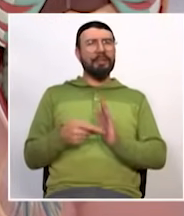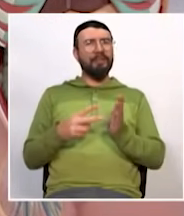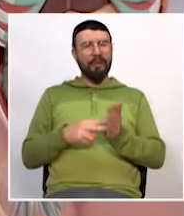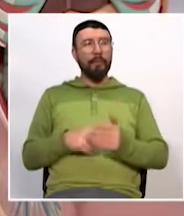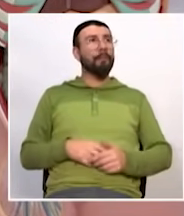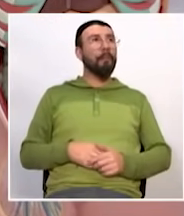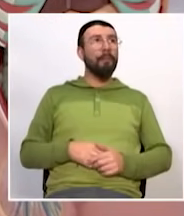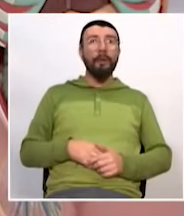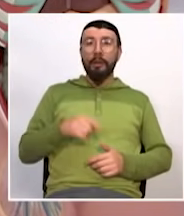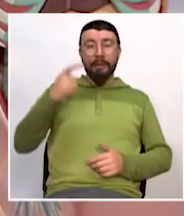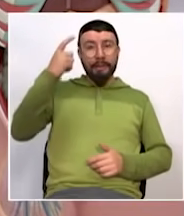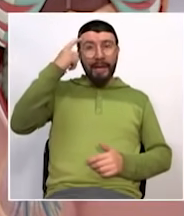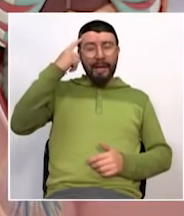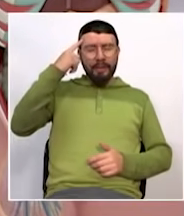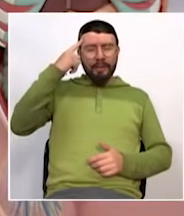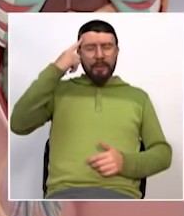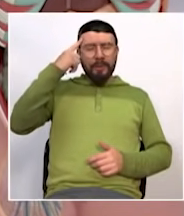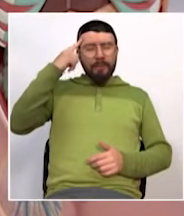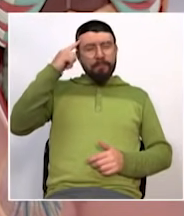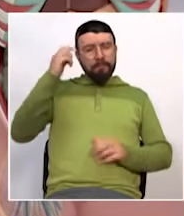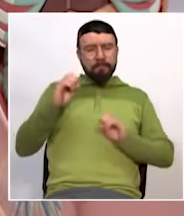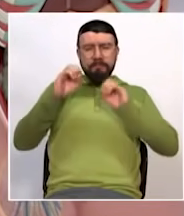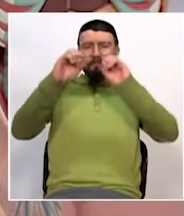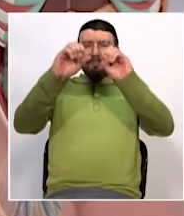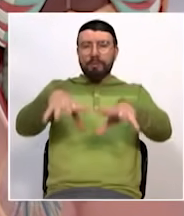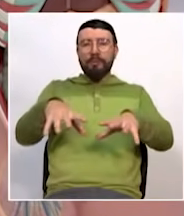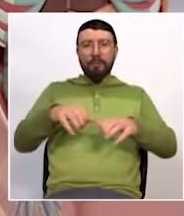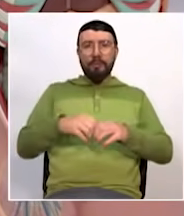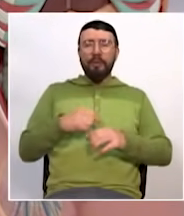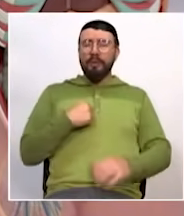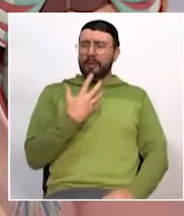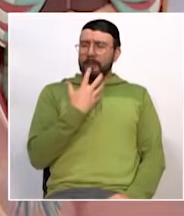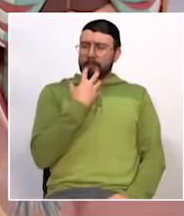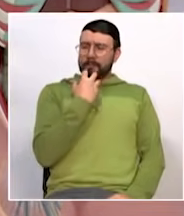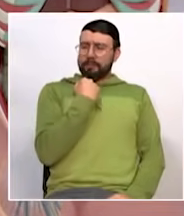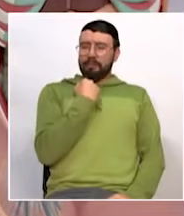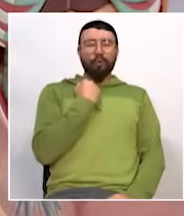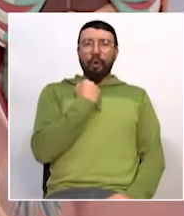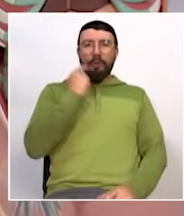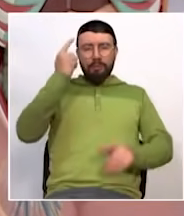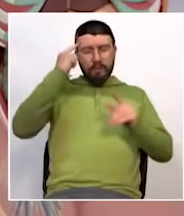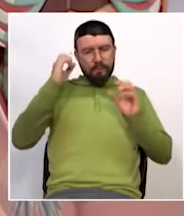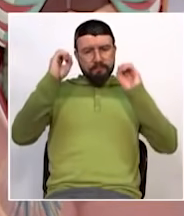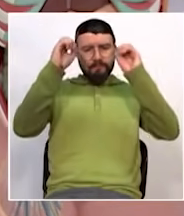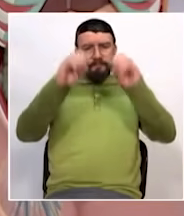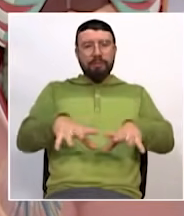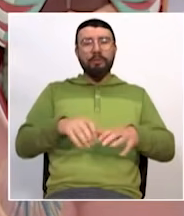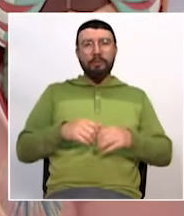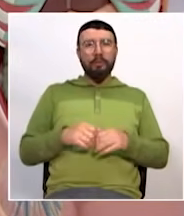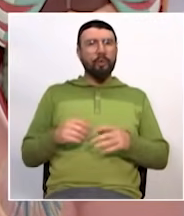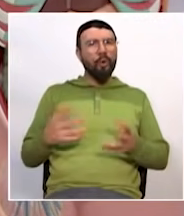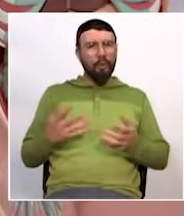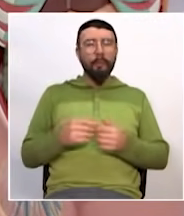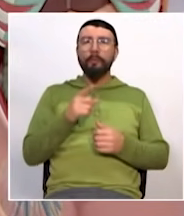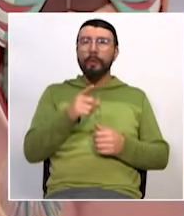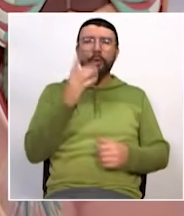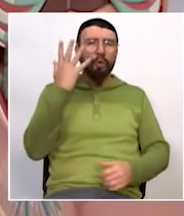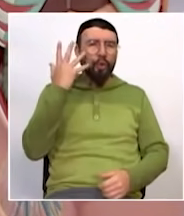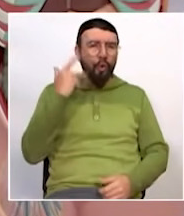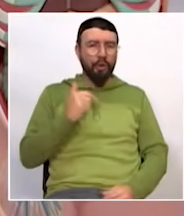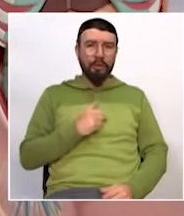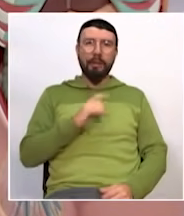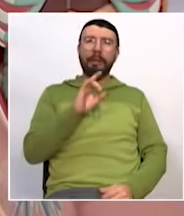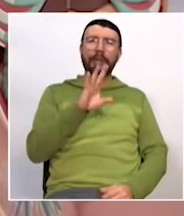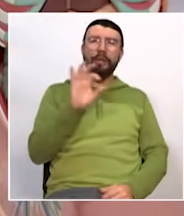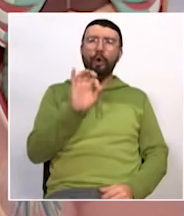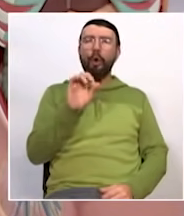que tenga aquí y póngalo aquí afuera o sea no reprime la emoción de qué manera dedique diariamente de 15 a 20